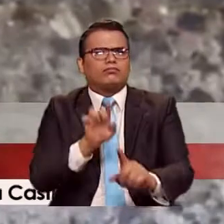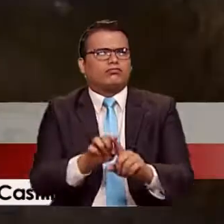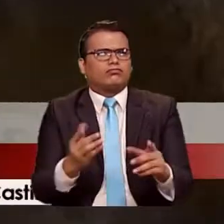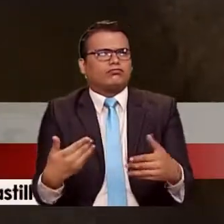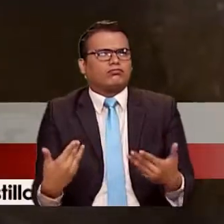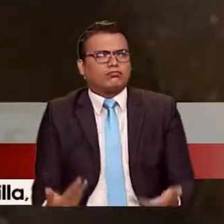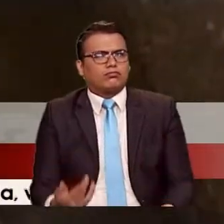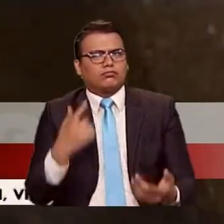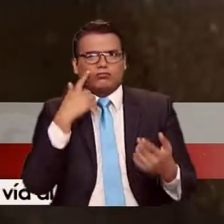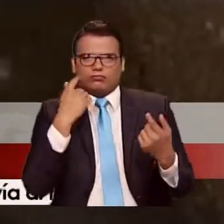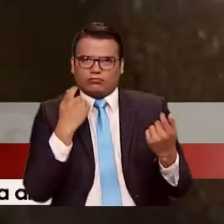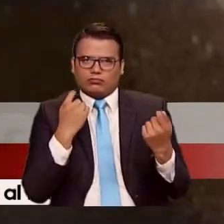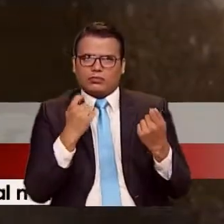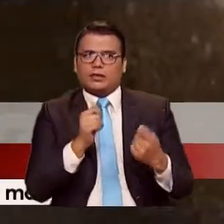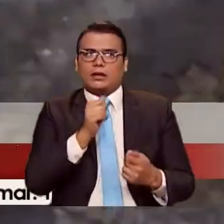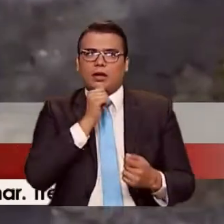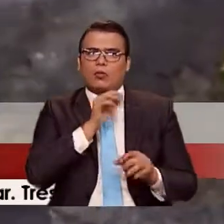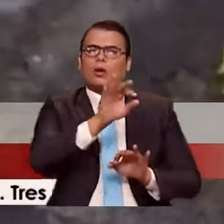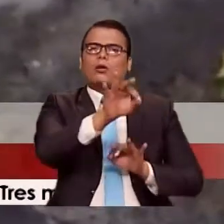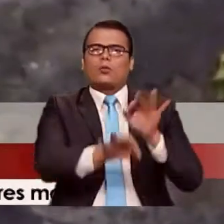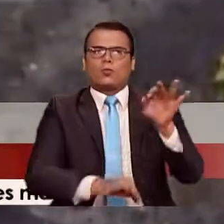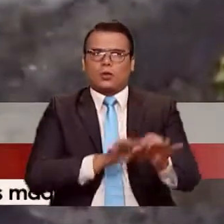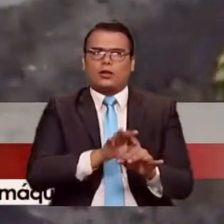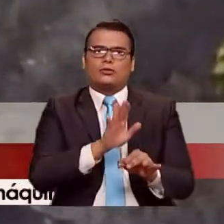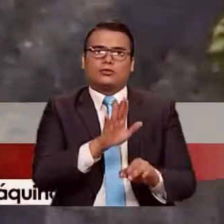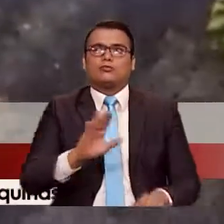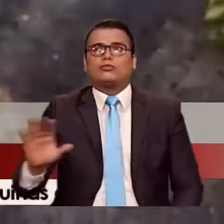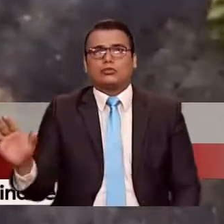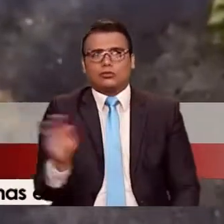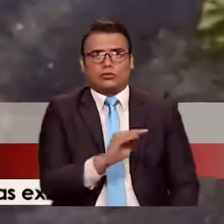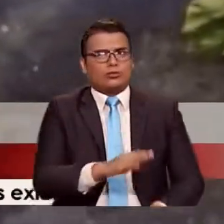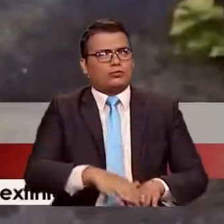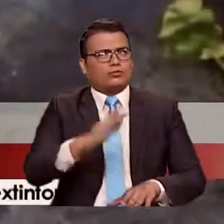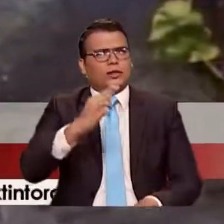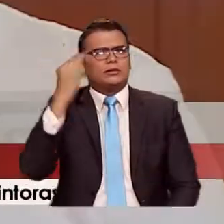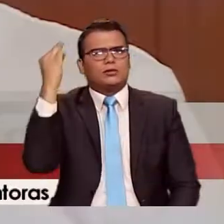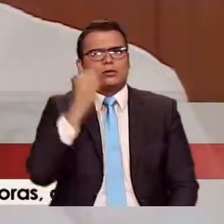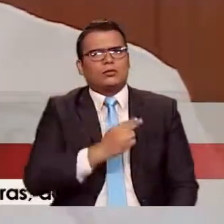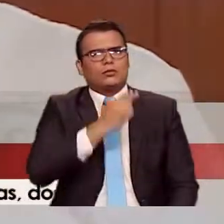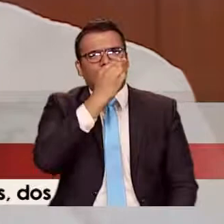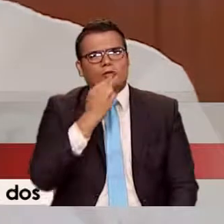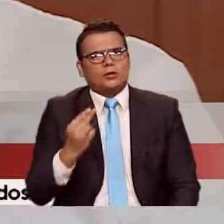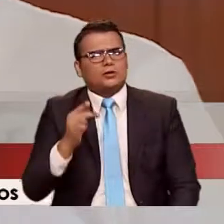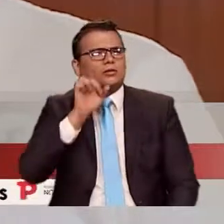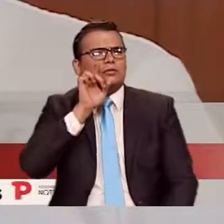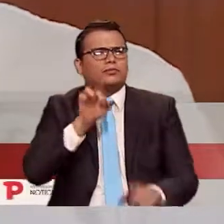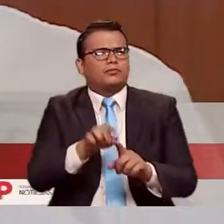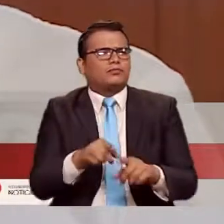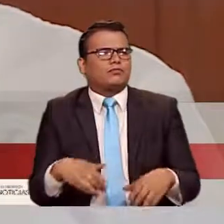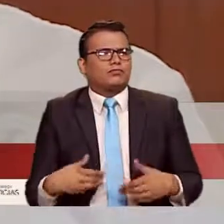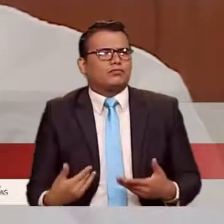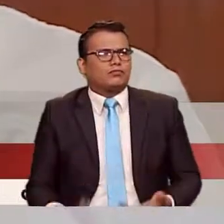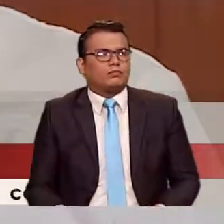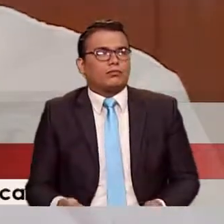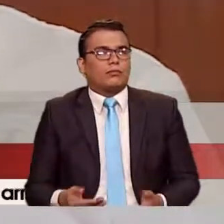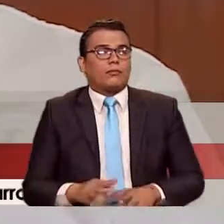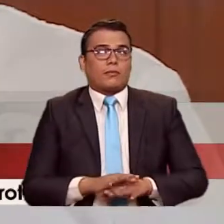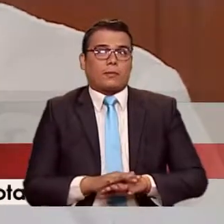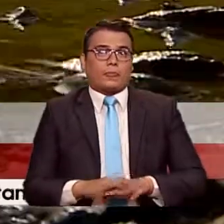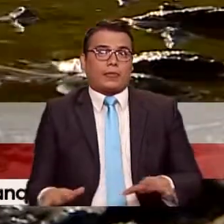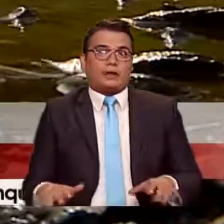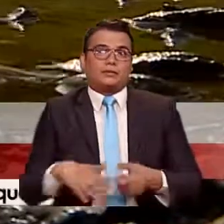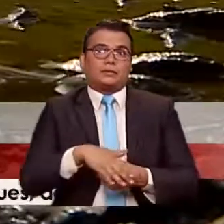y no desperdiciar el agua todos tenemos un inmenso compromiso para que podamos sobrellevar este